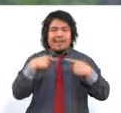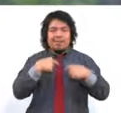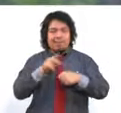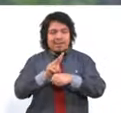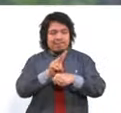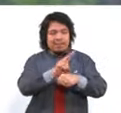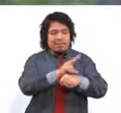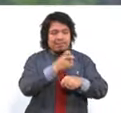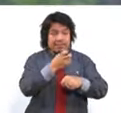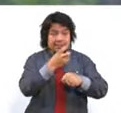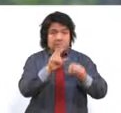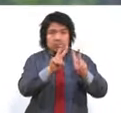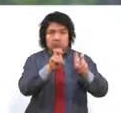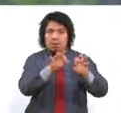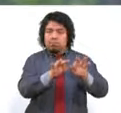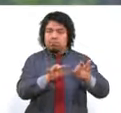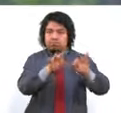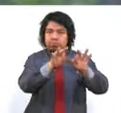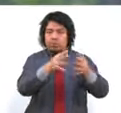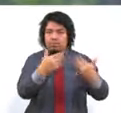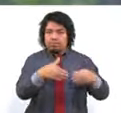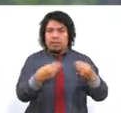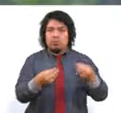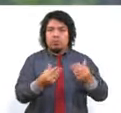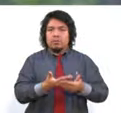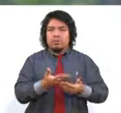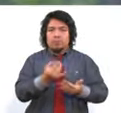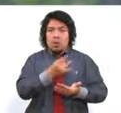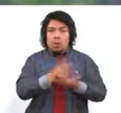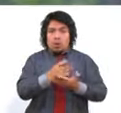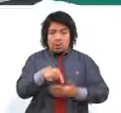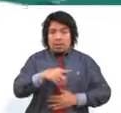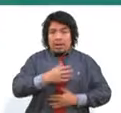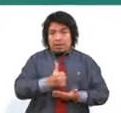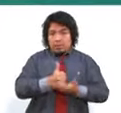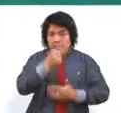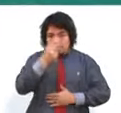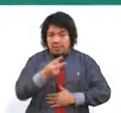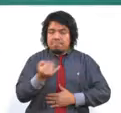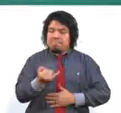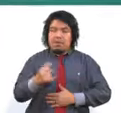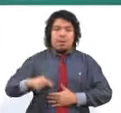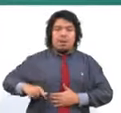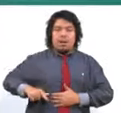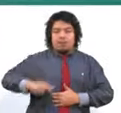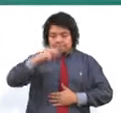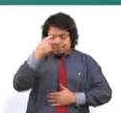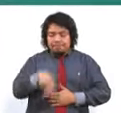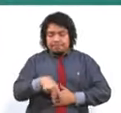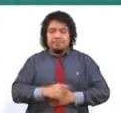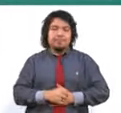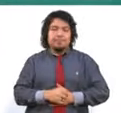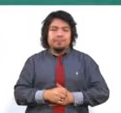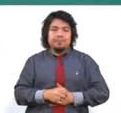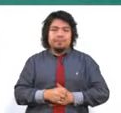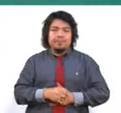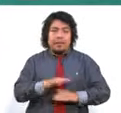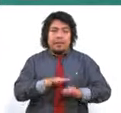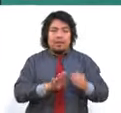tema prioritario también para el gobierno federal, tanto en su